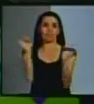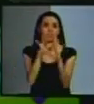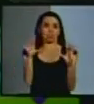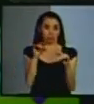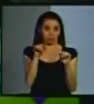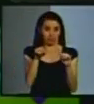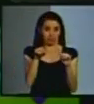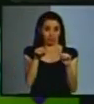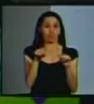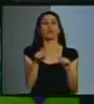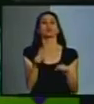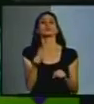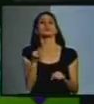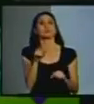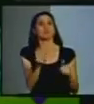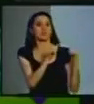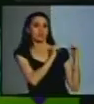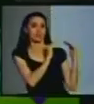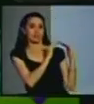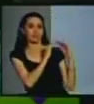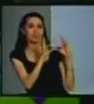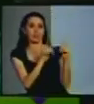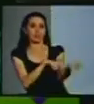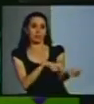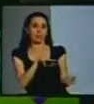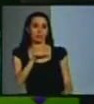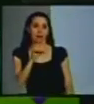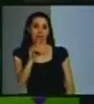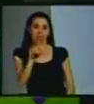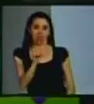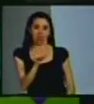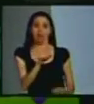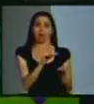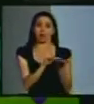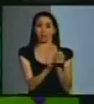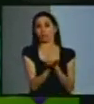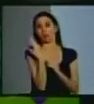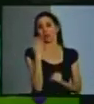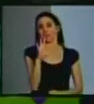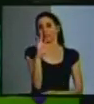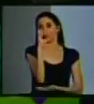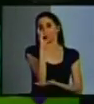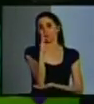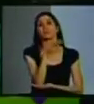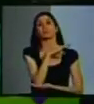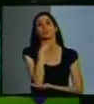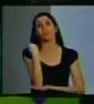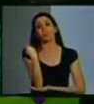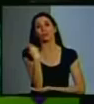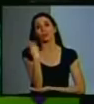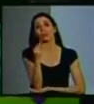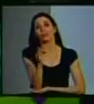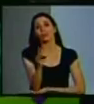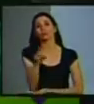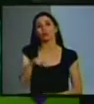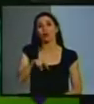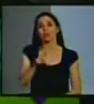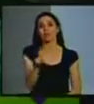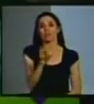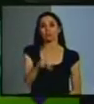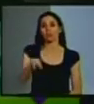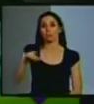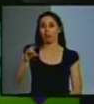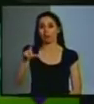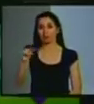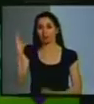acá donde está a mi espalda la residencia de la familia Mandela, lugar donde el pasado 5 de diciembre murió precisamente Nelson